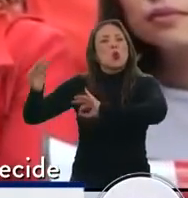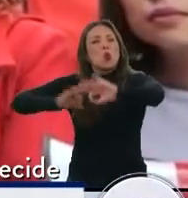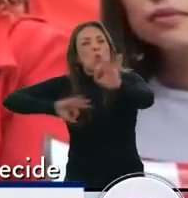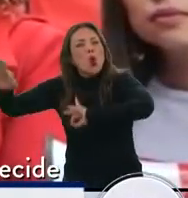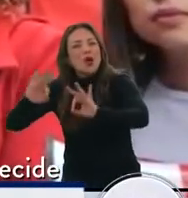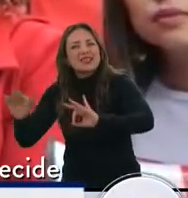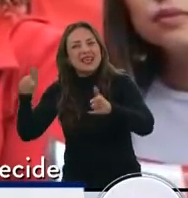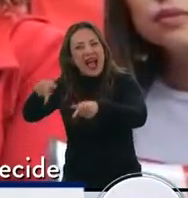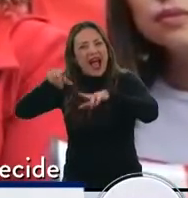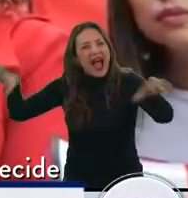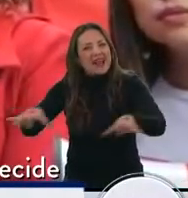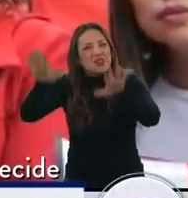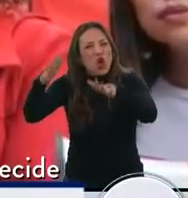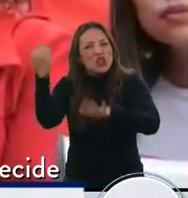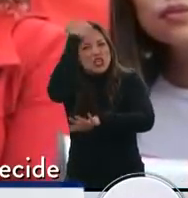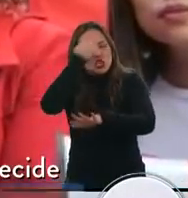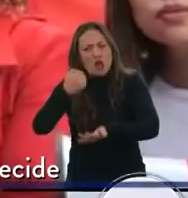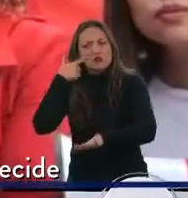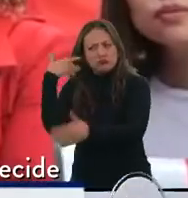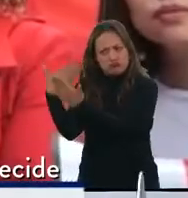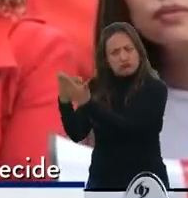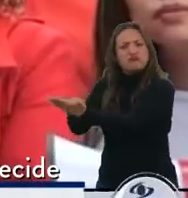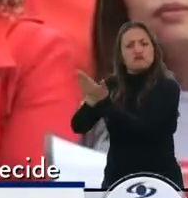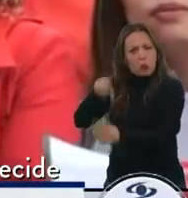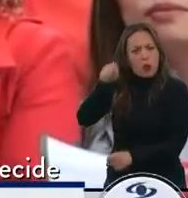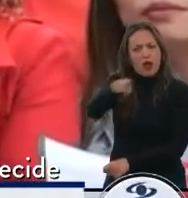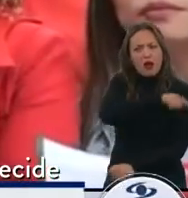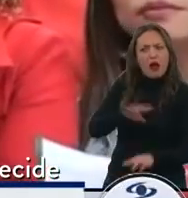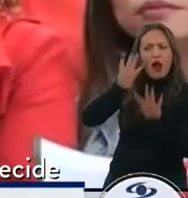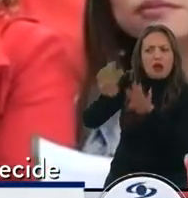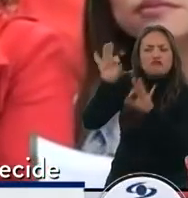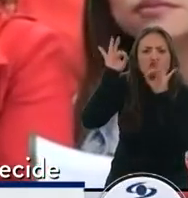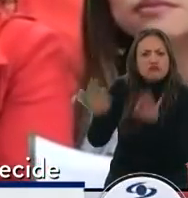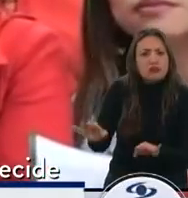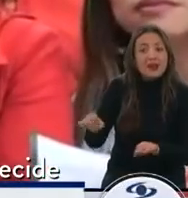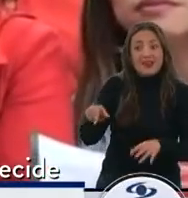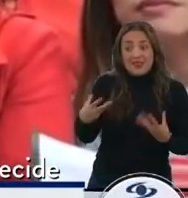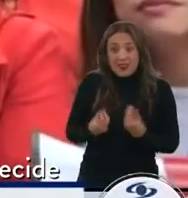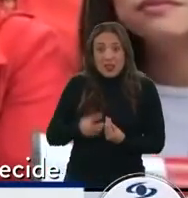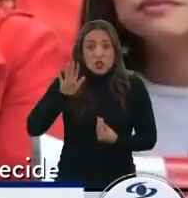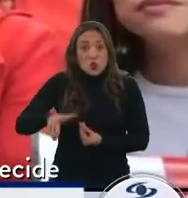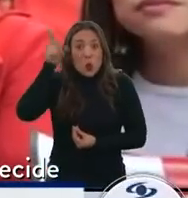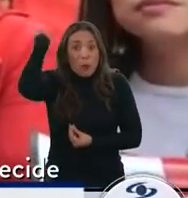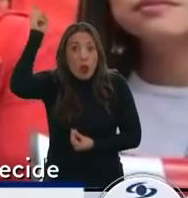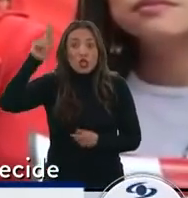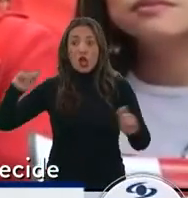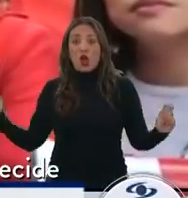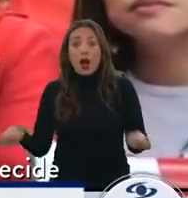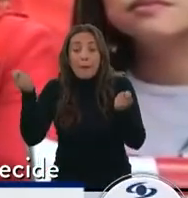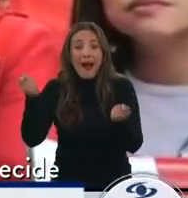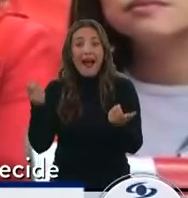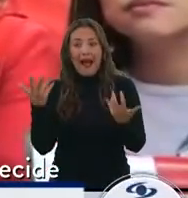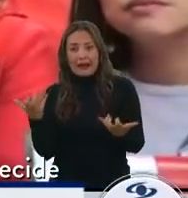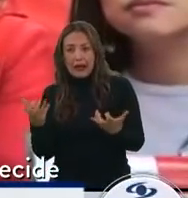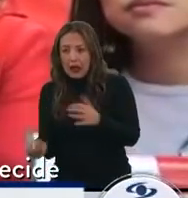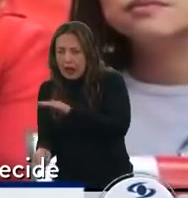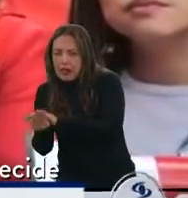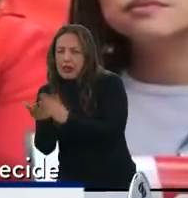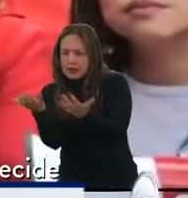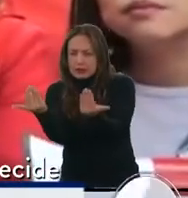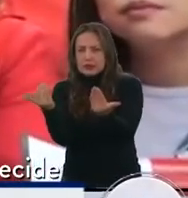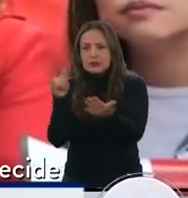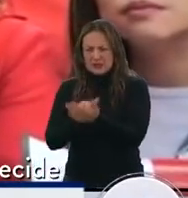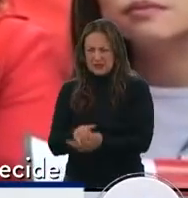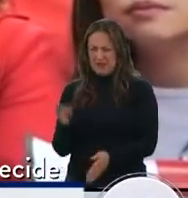en Soacha y pueden certificar y verificar que jamás ni el partido ni la campaña han realizado ninguna solicitud